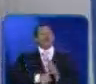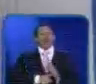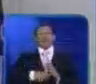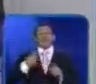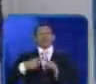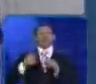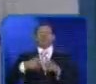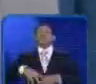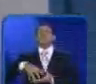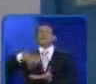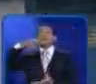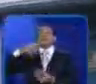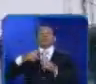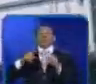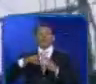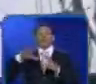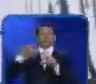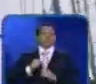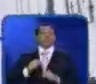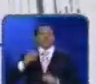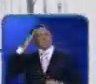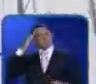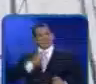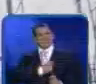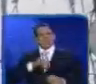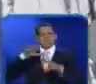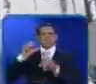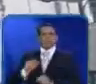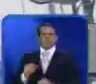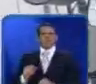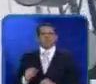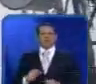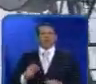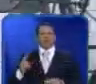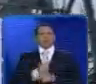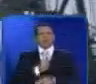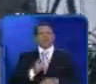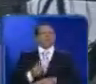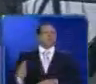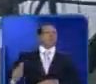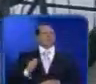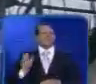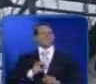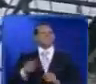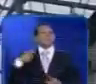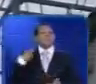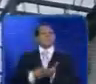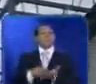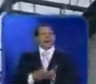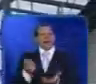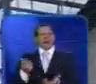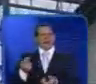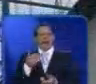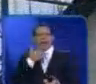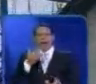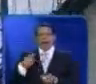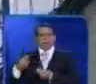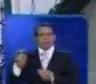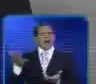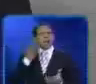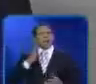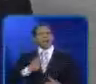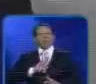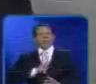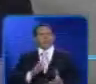de RCTV, las ocupó militarmente y las está usando sin pagarnos ninguna compensación de ninguna